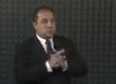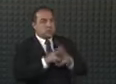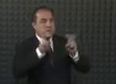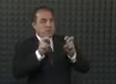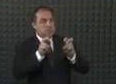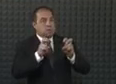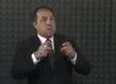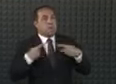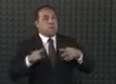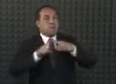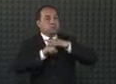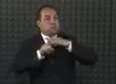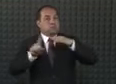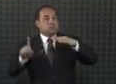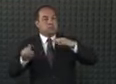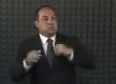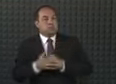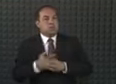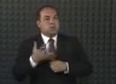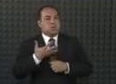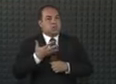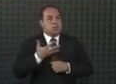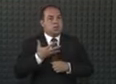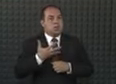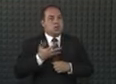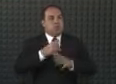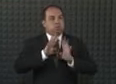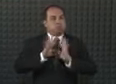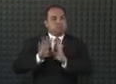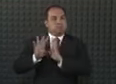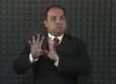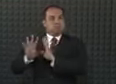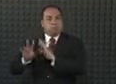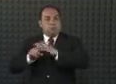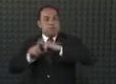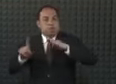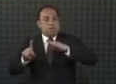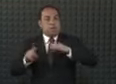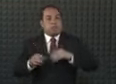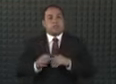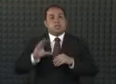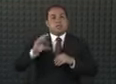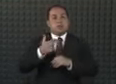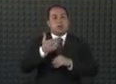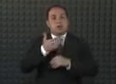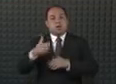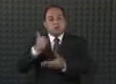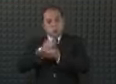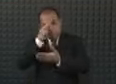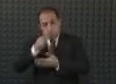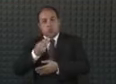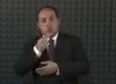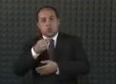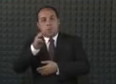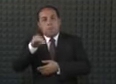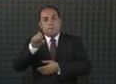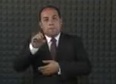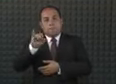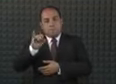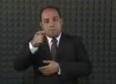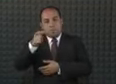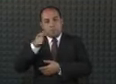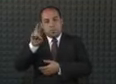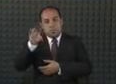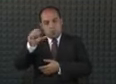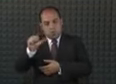que es los migrantes, cuando fue la caravana migrante, que cubrimos la caravana desde Chiapas hasta la Ciudad de México, se utilizó la Mixuca como